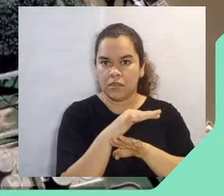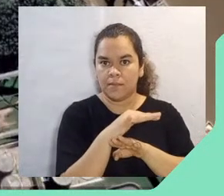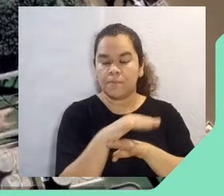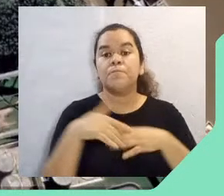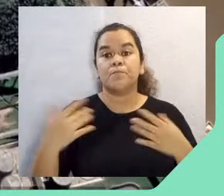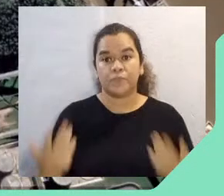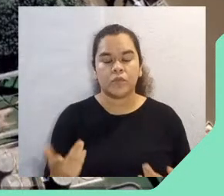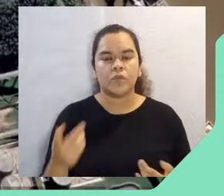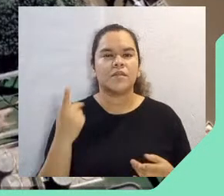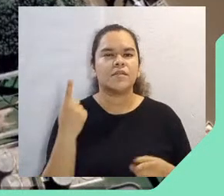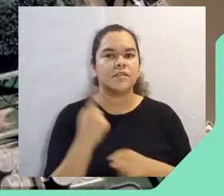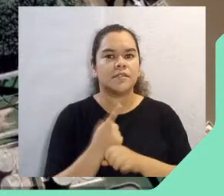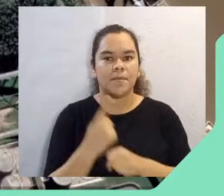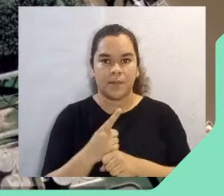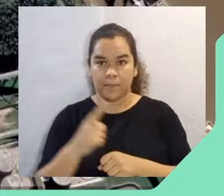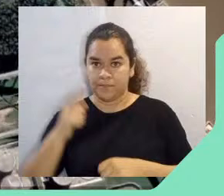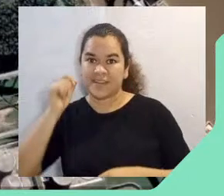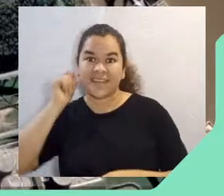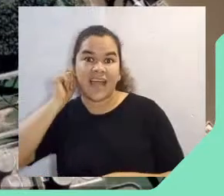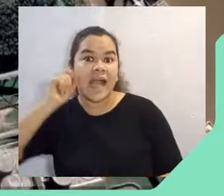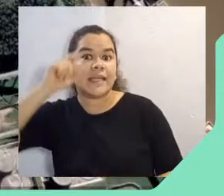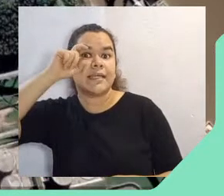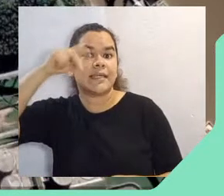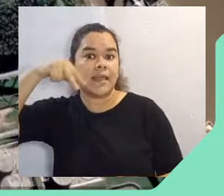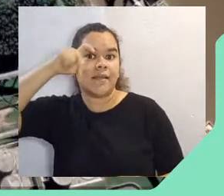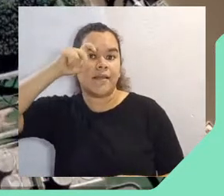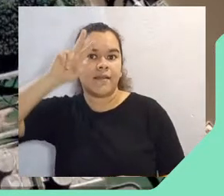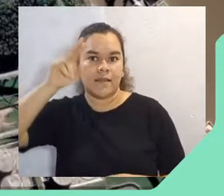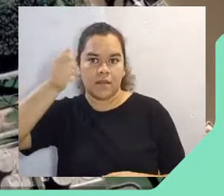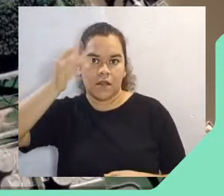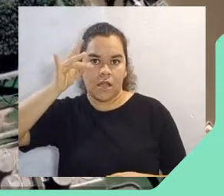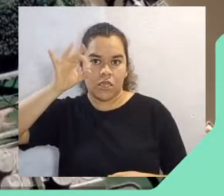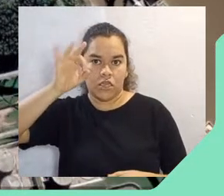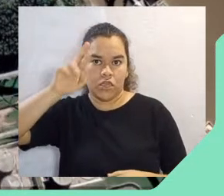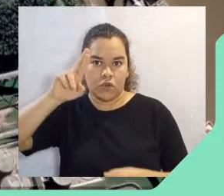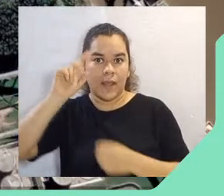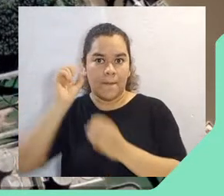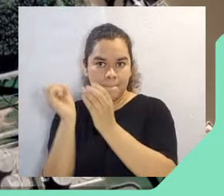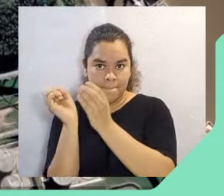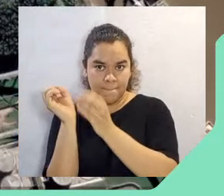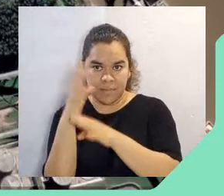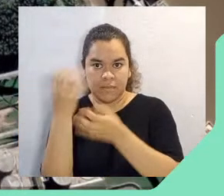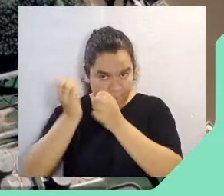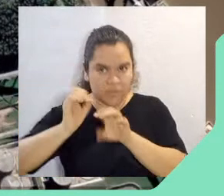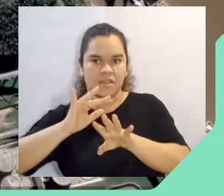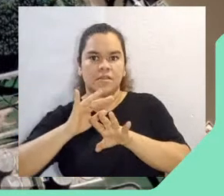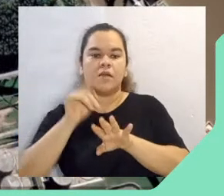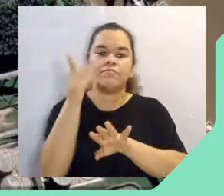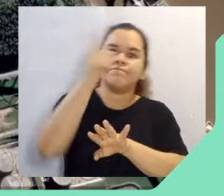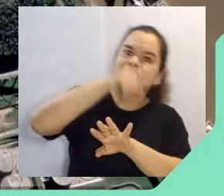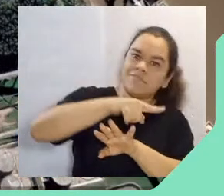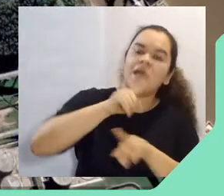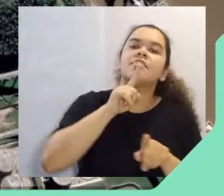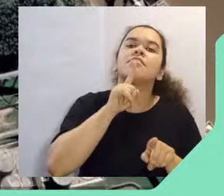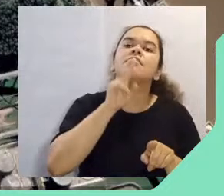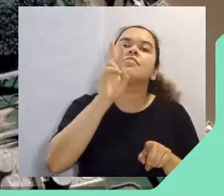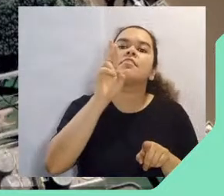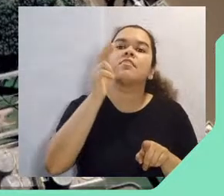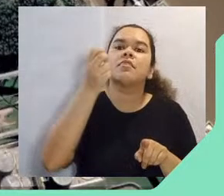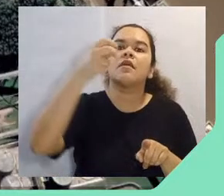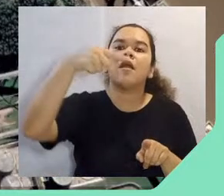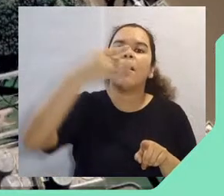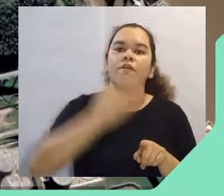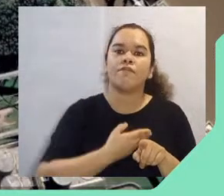estación transformadora que adecúa el nivel de tensión con el que generamos al nivel de tensión con el cual se va a